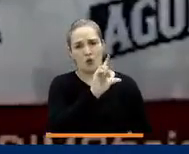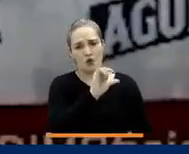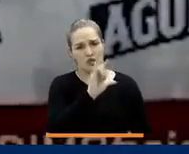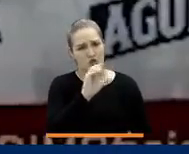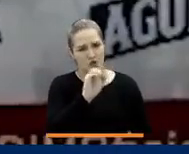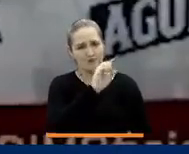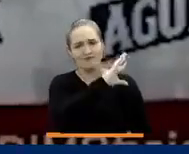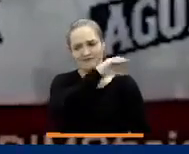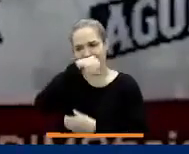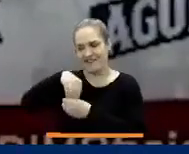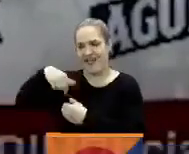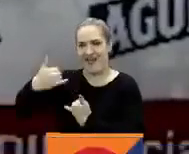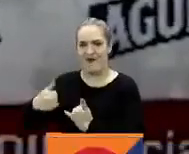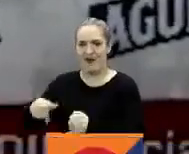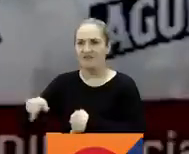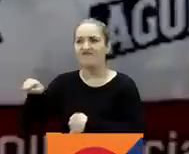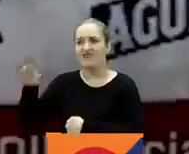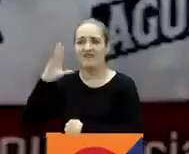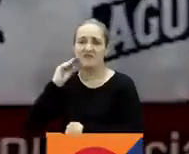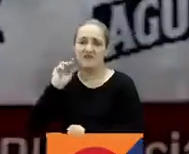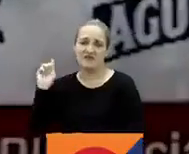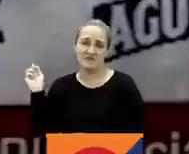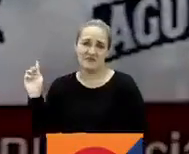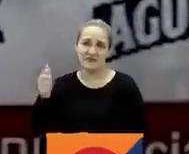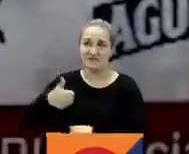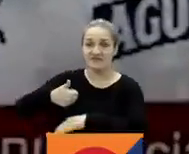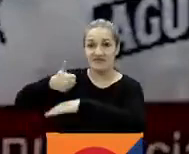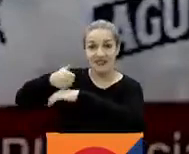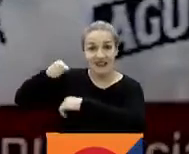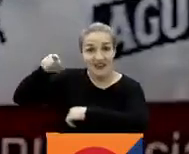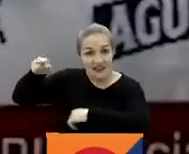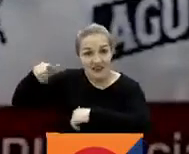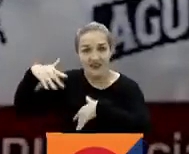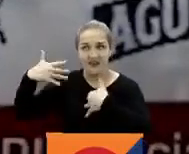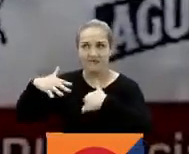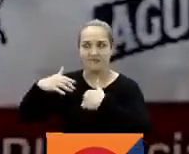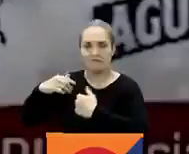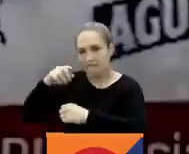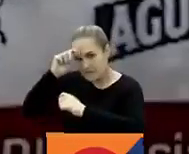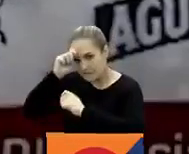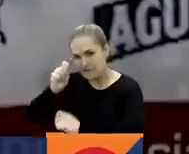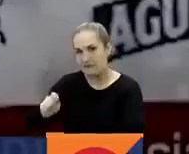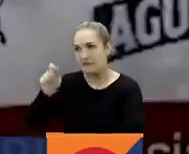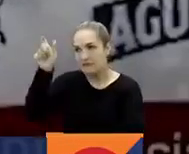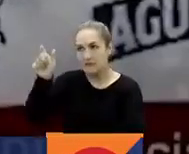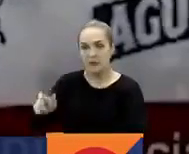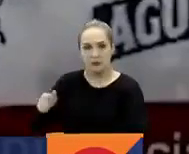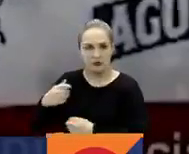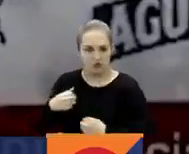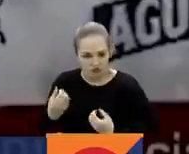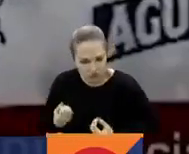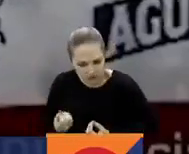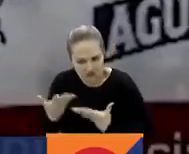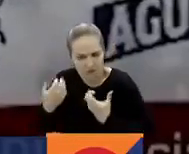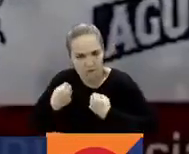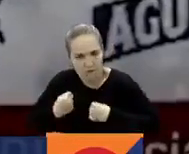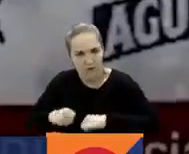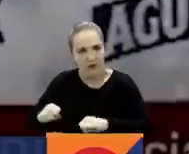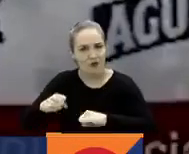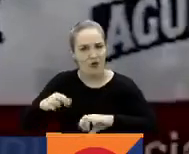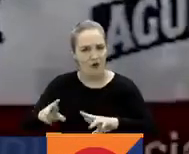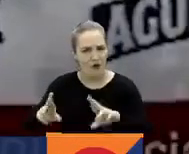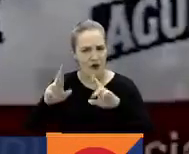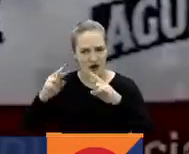experiencia, con tantas selecciones. Creo que lo motiva a uno mucho para dar lo mejor, así que esperemos